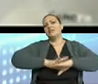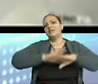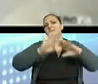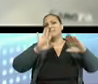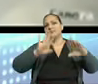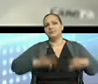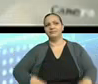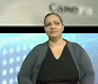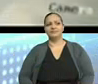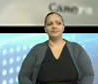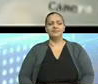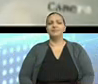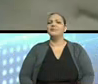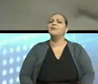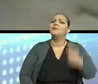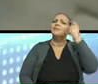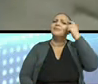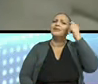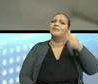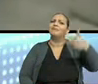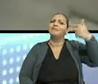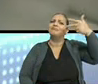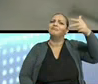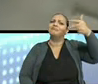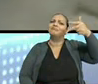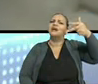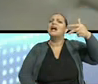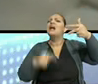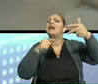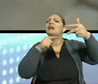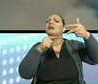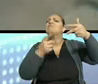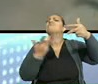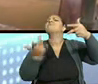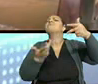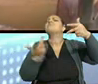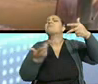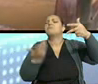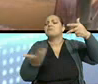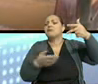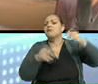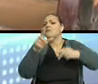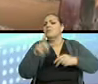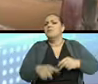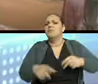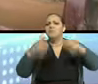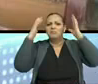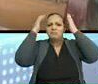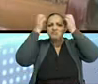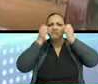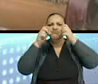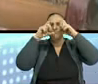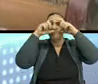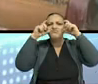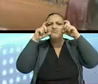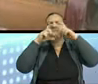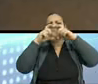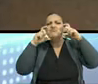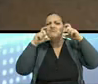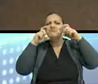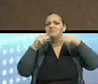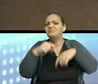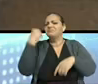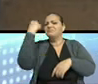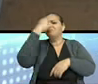huyeron. Y con esa máscara y esas que se ponen ahí. Oye, ayer vi el asalto, ya con más calma. Veía el asalto que le hicieron, el